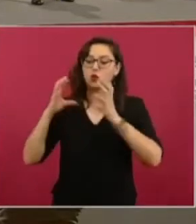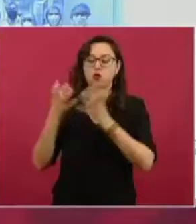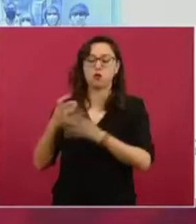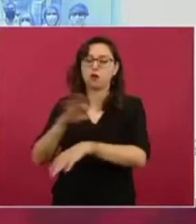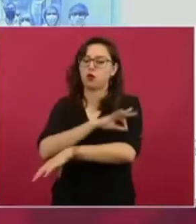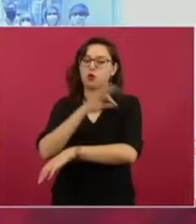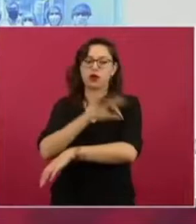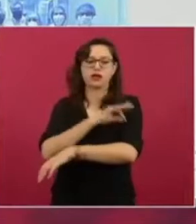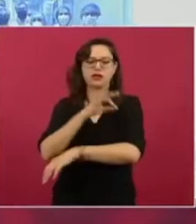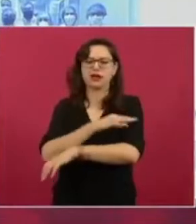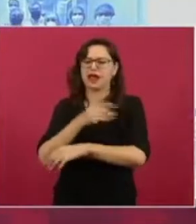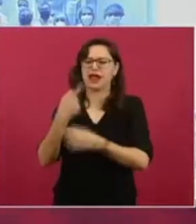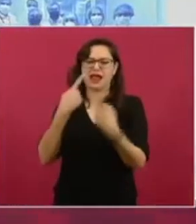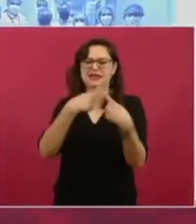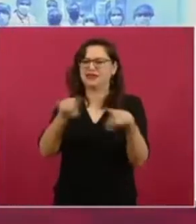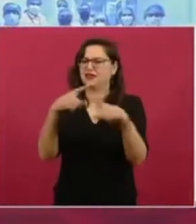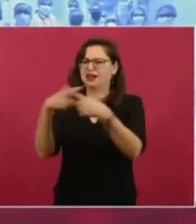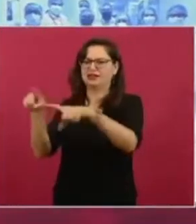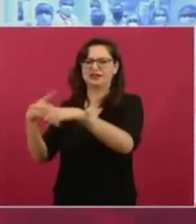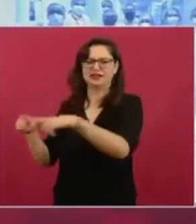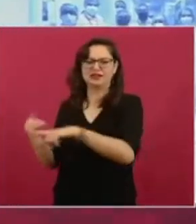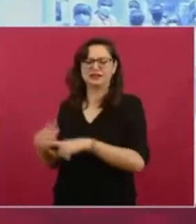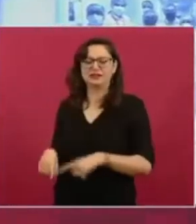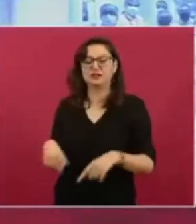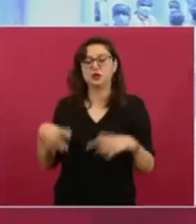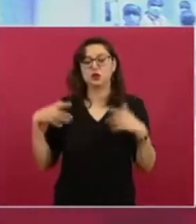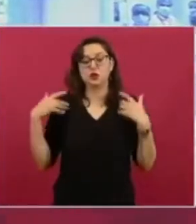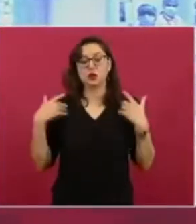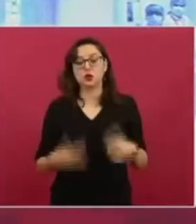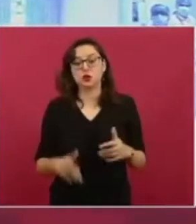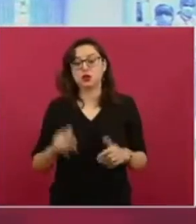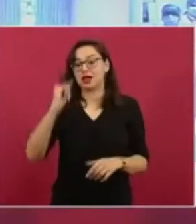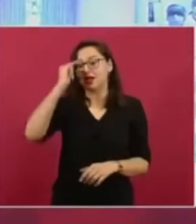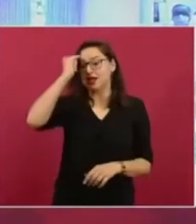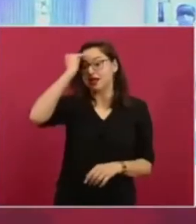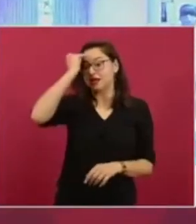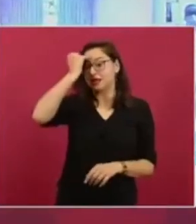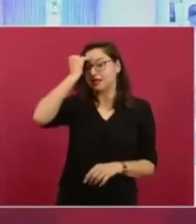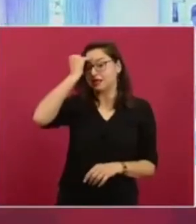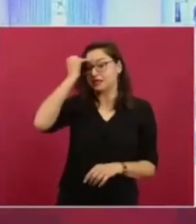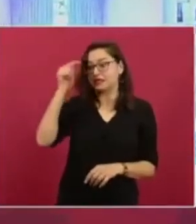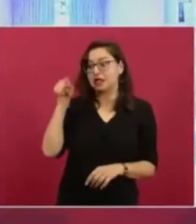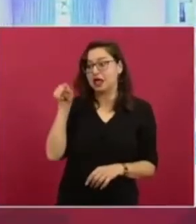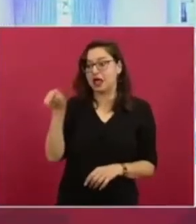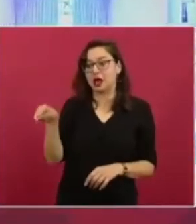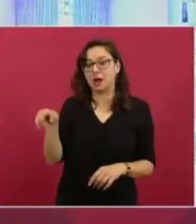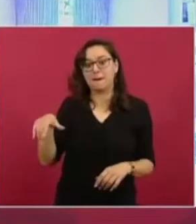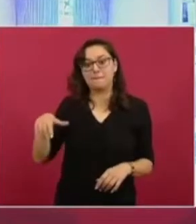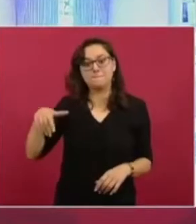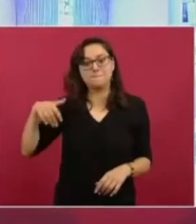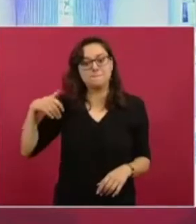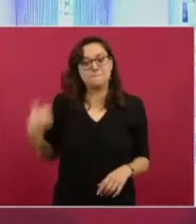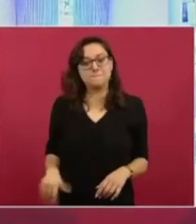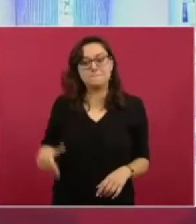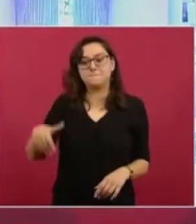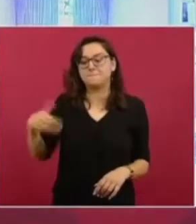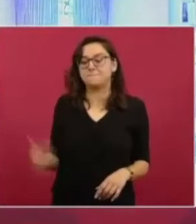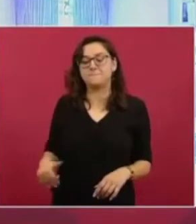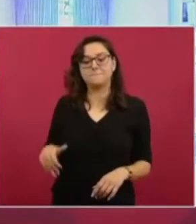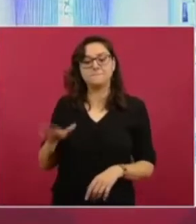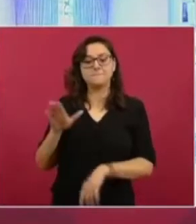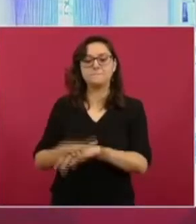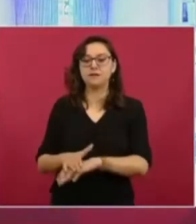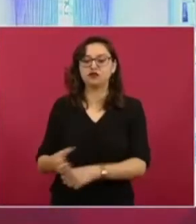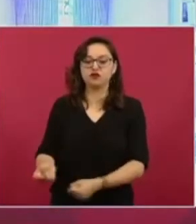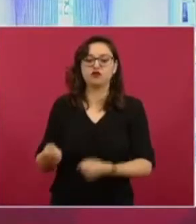vacunas. Es quizá la potencia, claramente por las cifras, y por eso nos instruyó el presidente que fuéramos a la India,